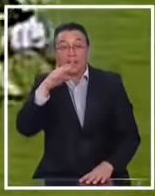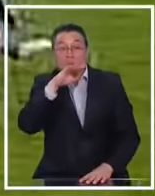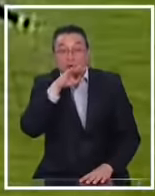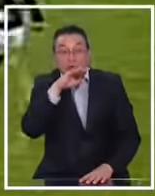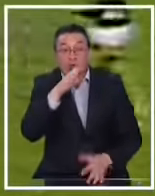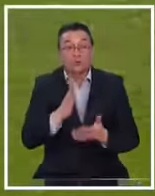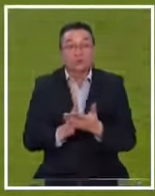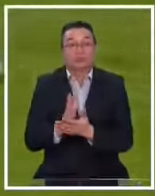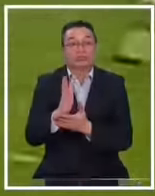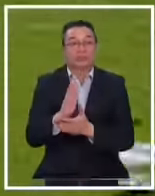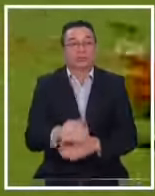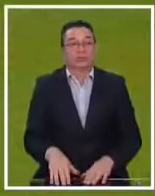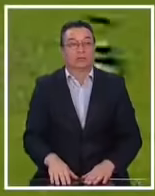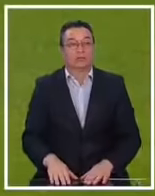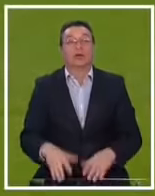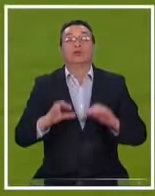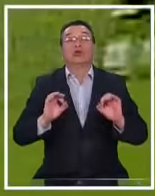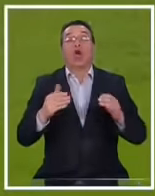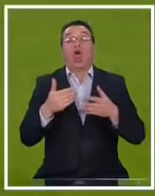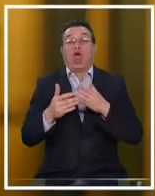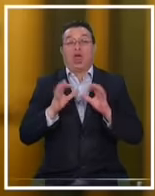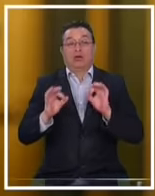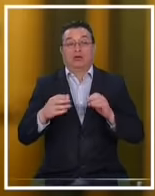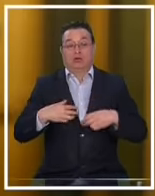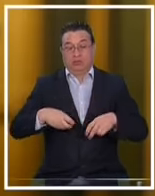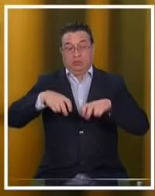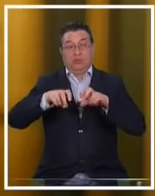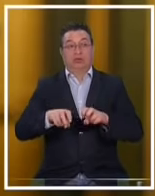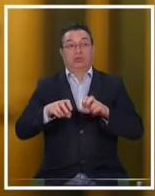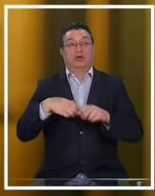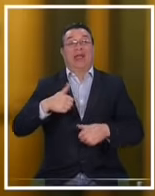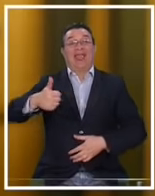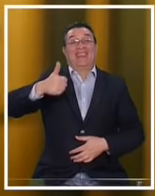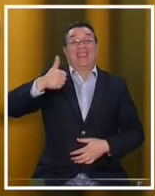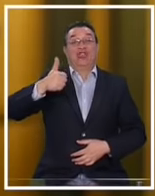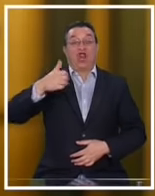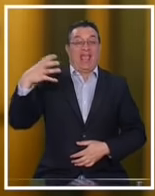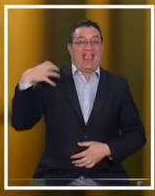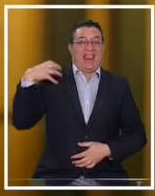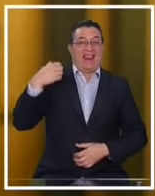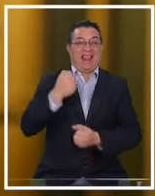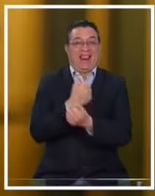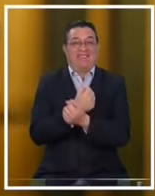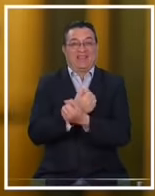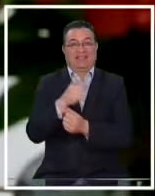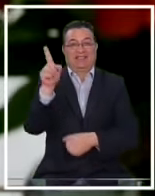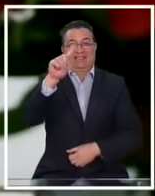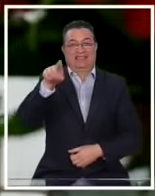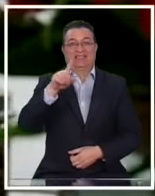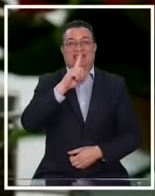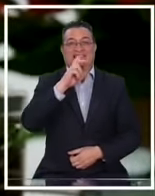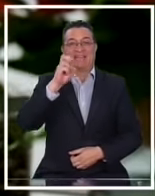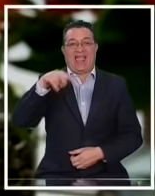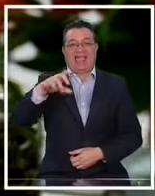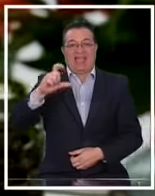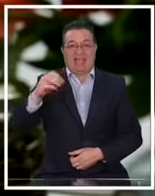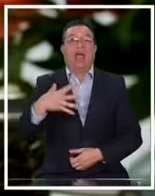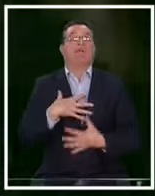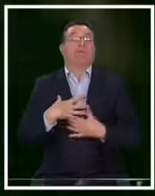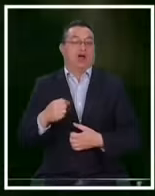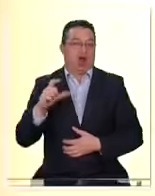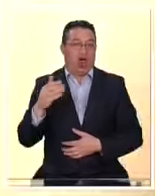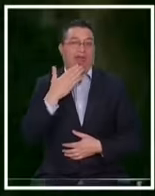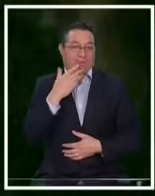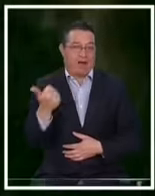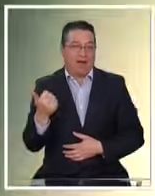minutos. Normalmente yo me sentaba junto con el general director de Carabineros de la época, el general Stange, que también era colo-colino.